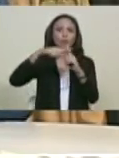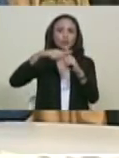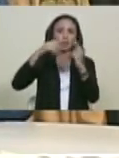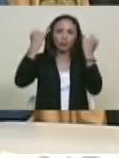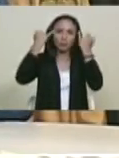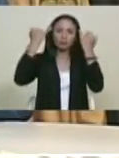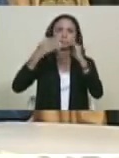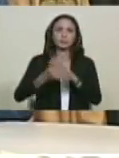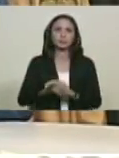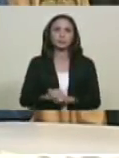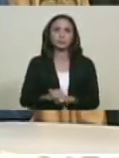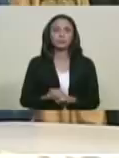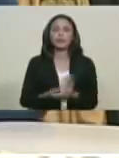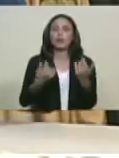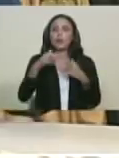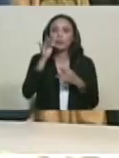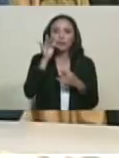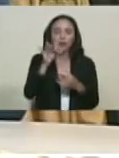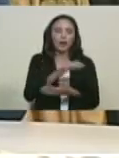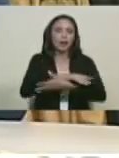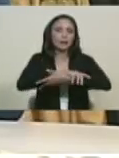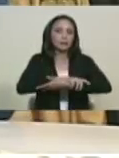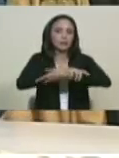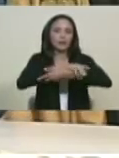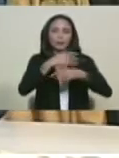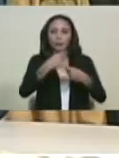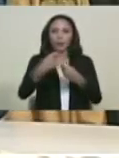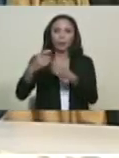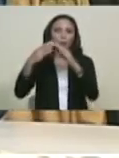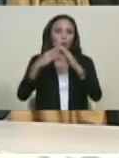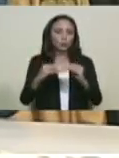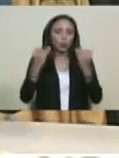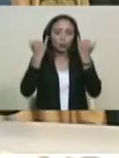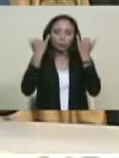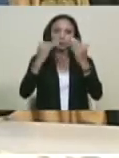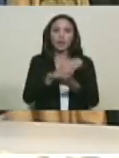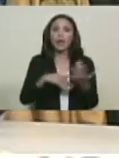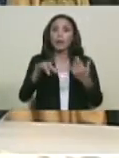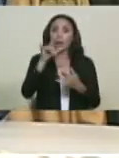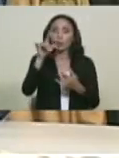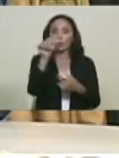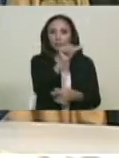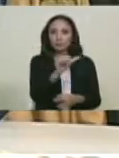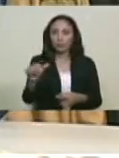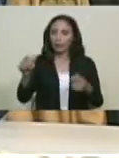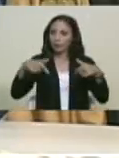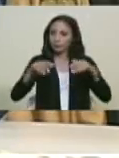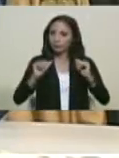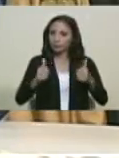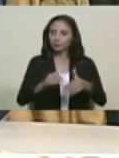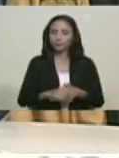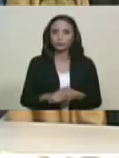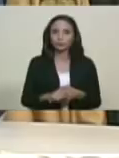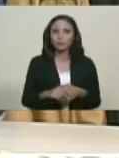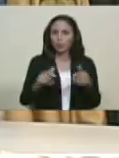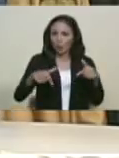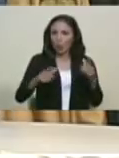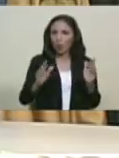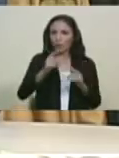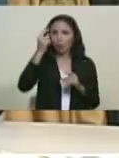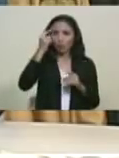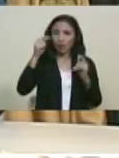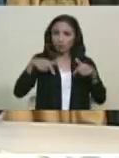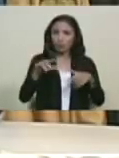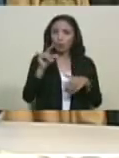el sistema fiscal tributario etcétera quise arrancar hoy lunes arrancar la semana arrancar bien con el